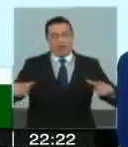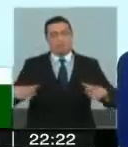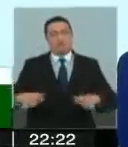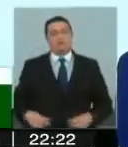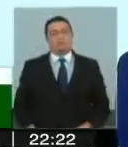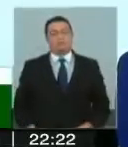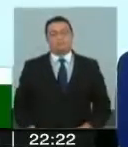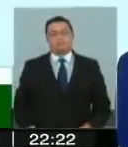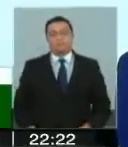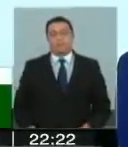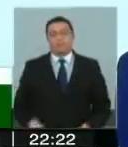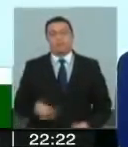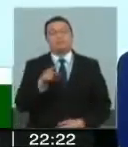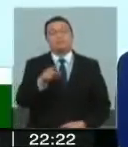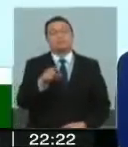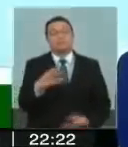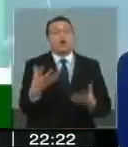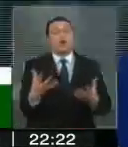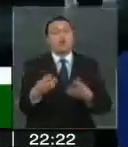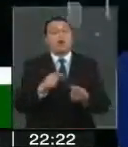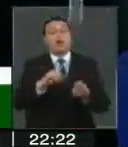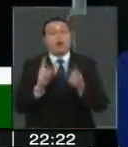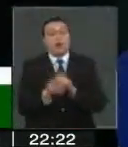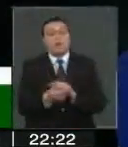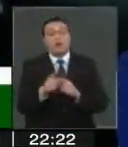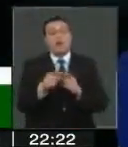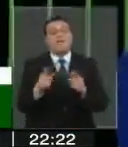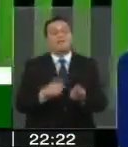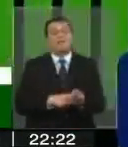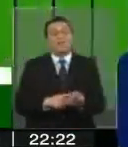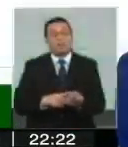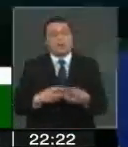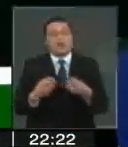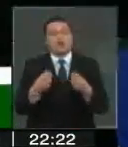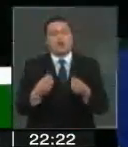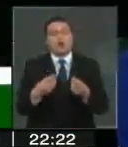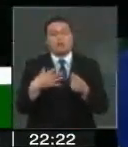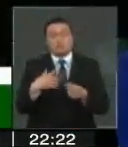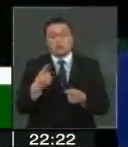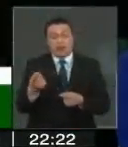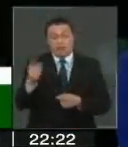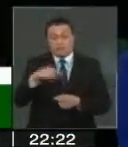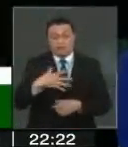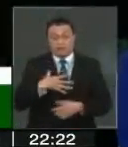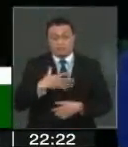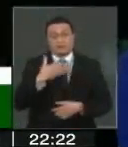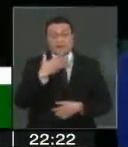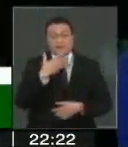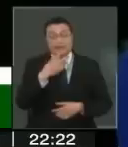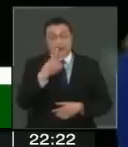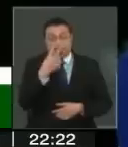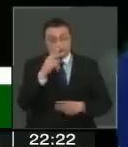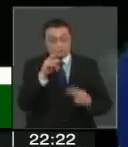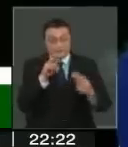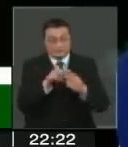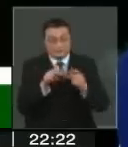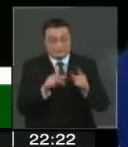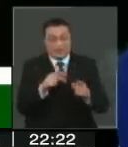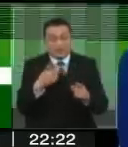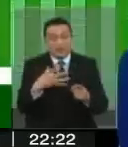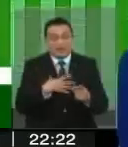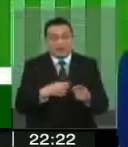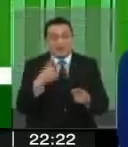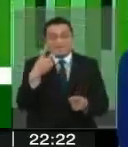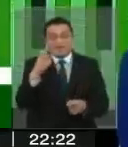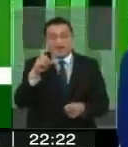Uh-huh. Denis, ¿cómo cambia la familia? Antes de irnos a la pausa, danos algunos tips, porque a la vuelta queremos conocer también a la Valentina. ¿Cómo